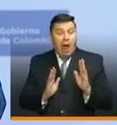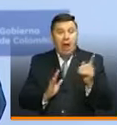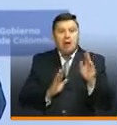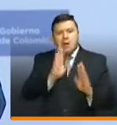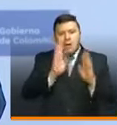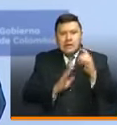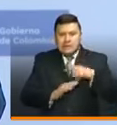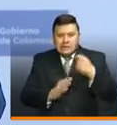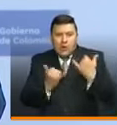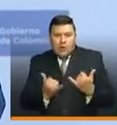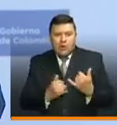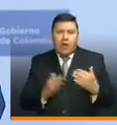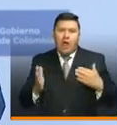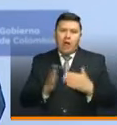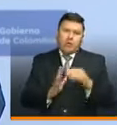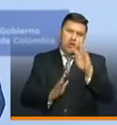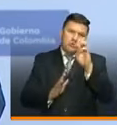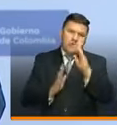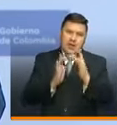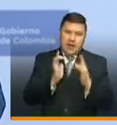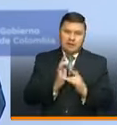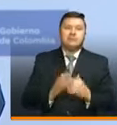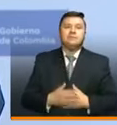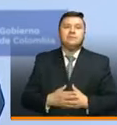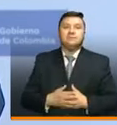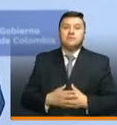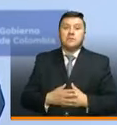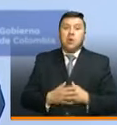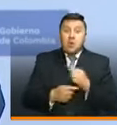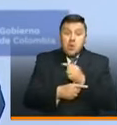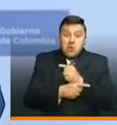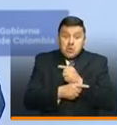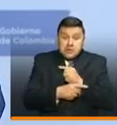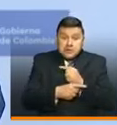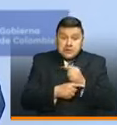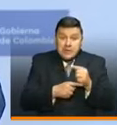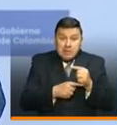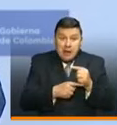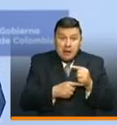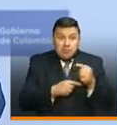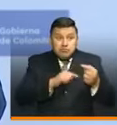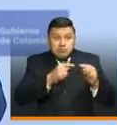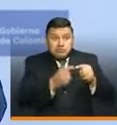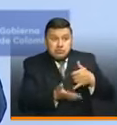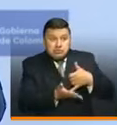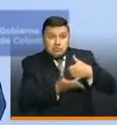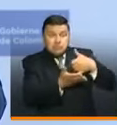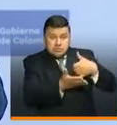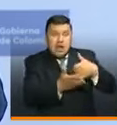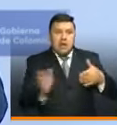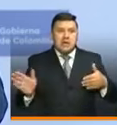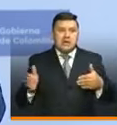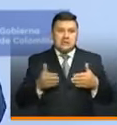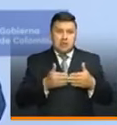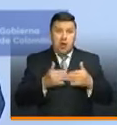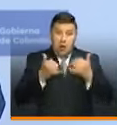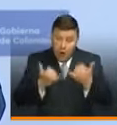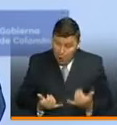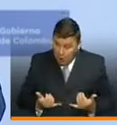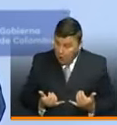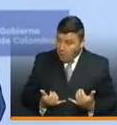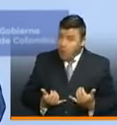llevamos hasta el 8 de abril. Apenas una semana después de la premiación, digamos del cierre del concurso, estamos hoy